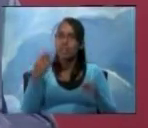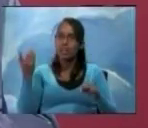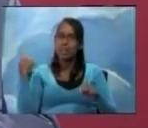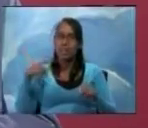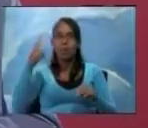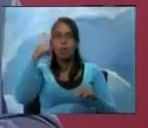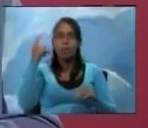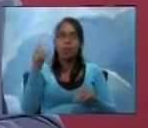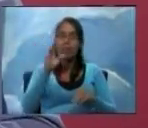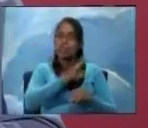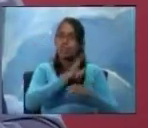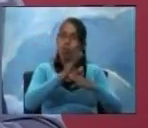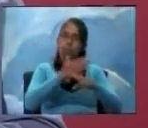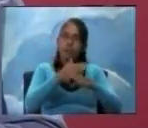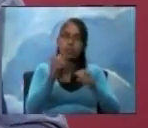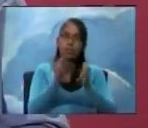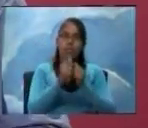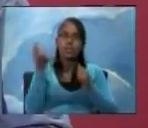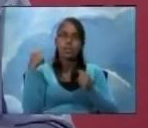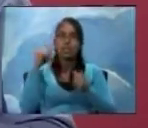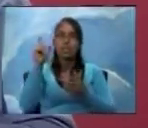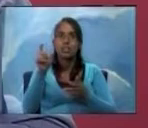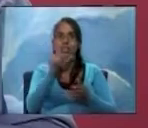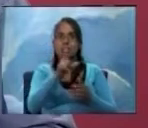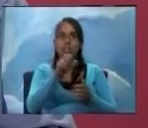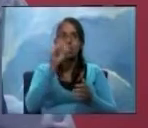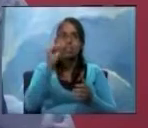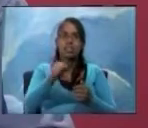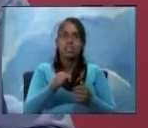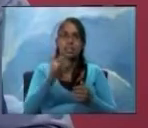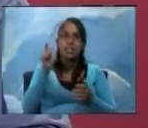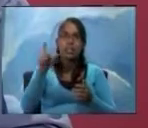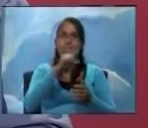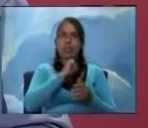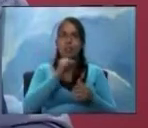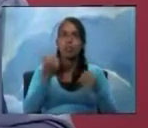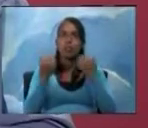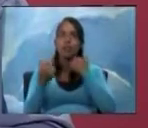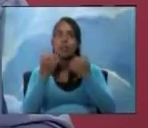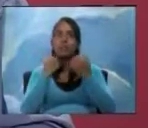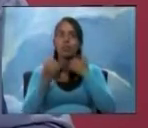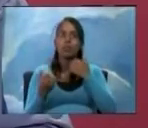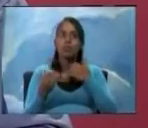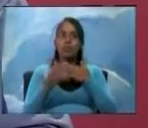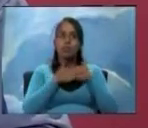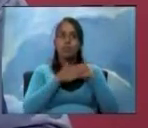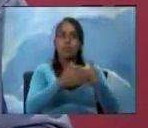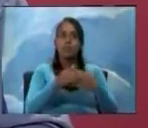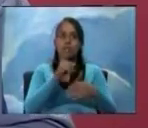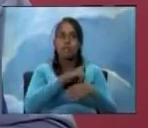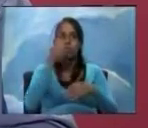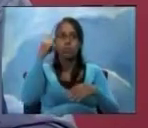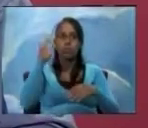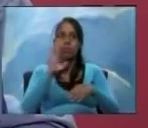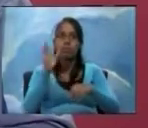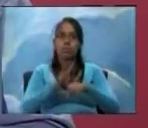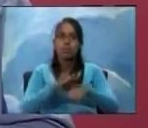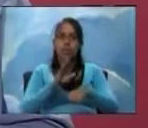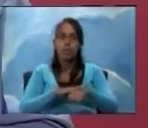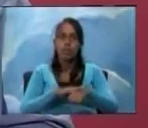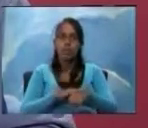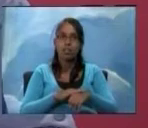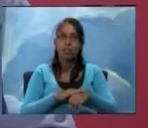para compartir con el que tiene necesidad. Si la necesidad es una enfermedad producida por el pecado,